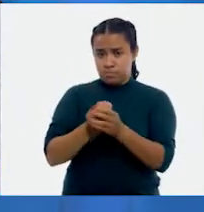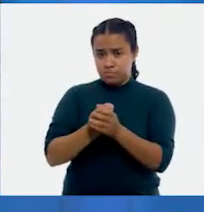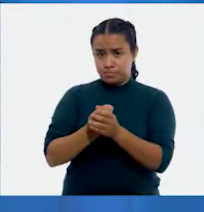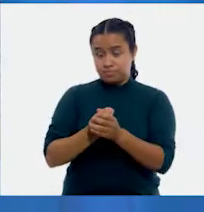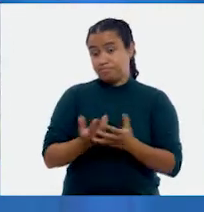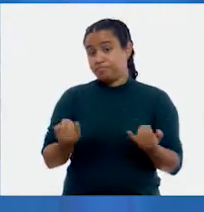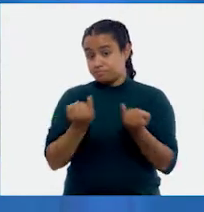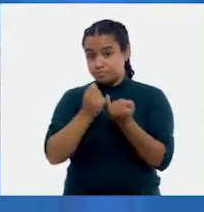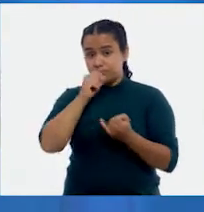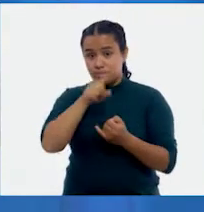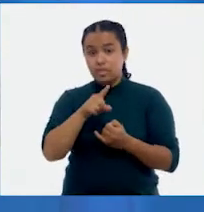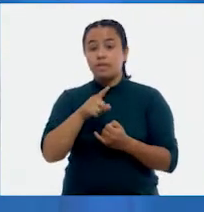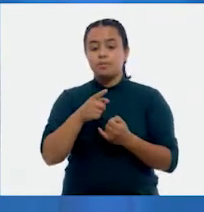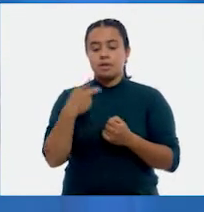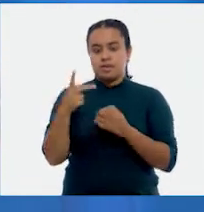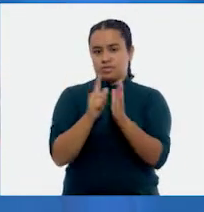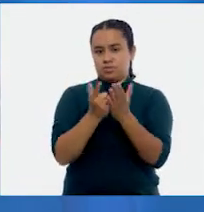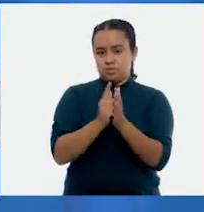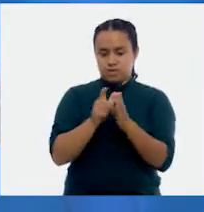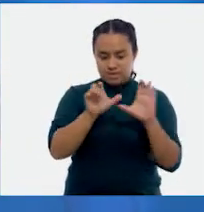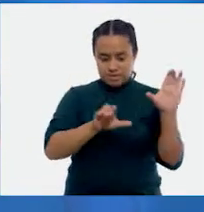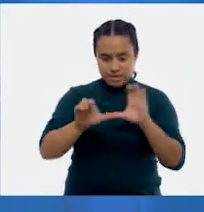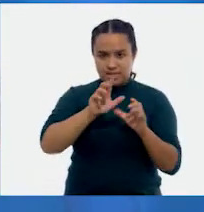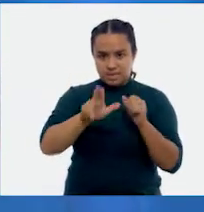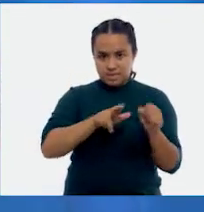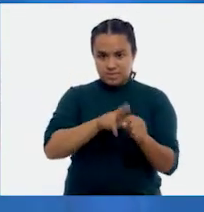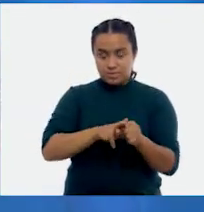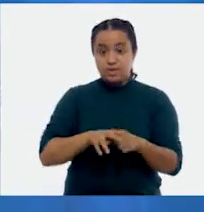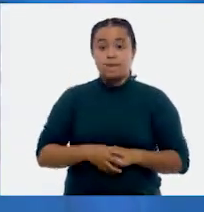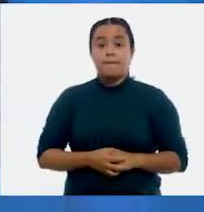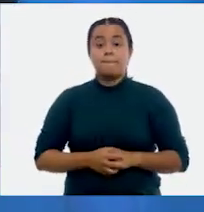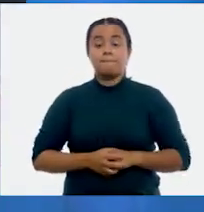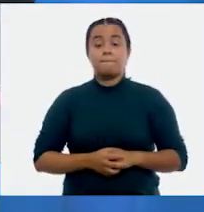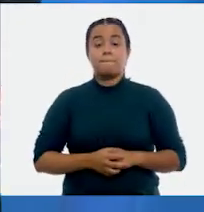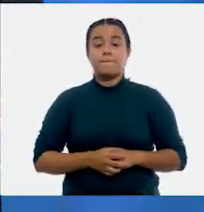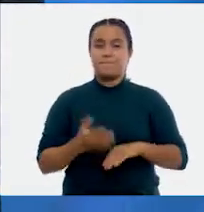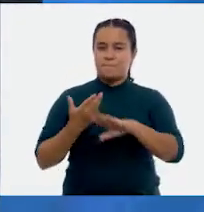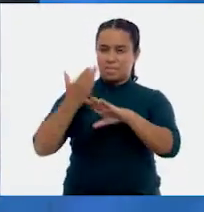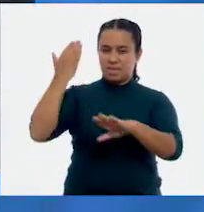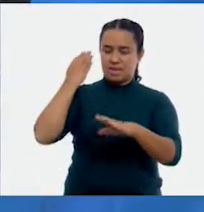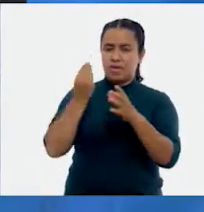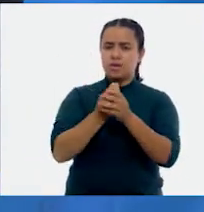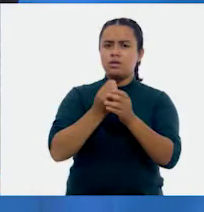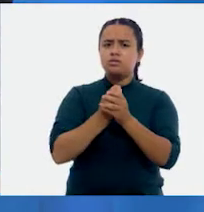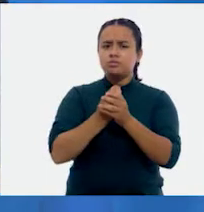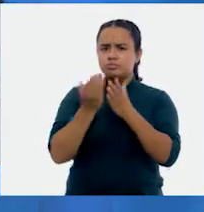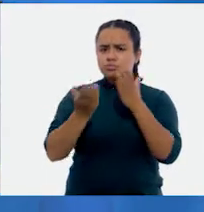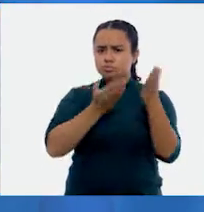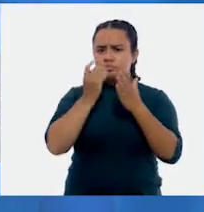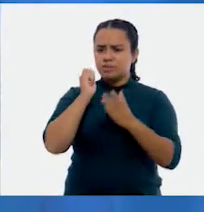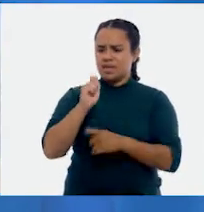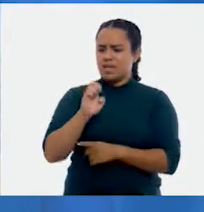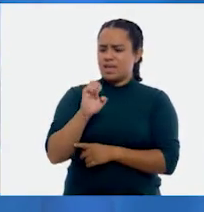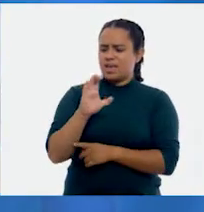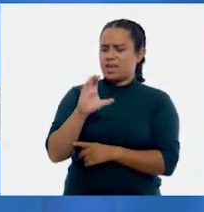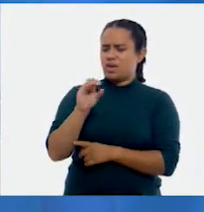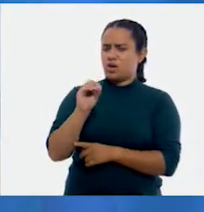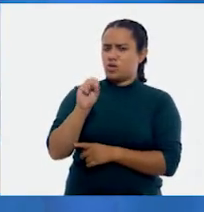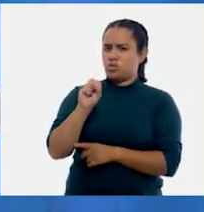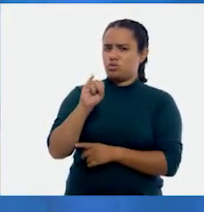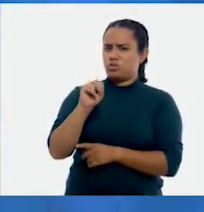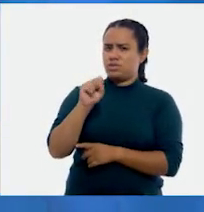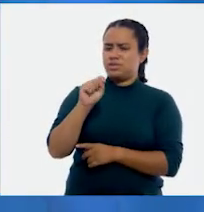Y por supuesto su libro de Ciencias Naturales también. En sesiones anteriores estudiamos que los ecosistemas